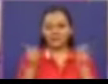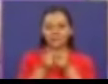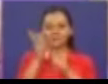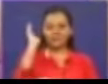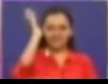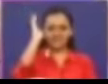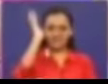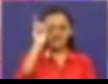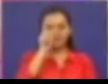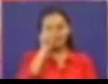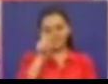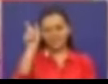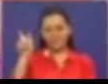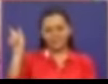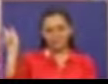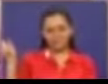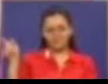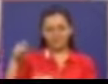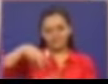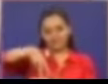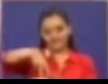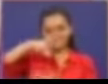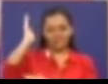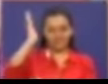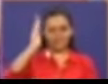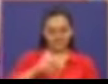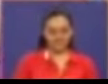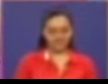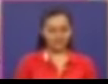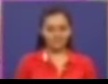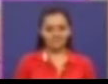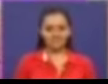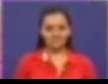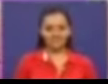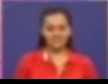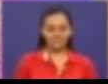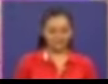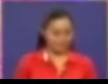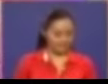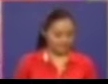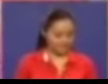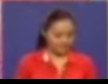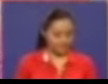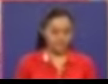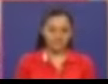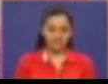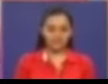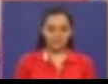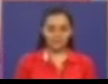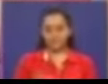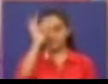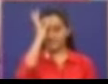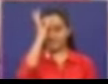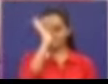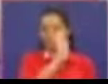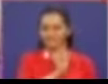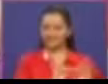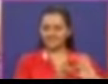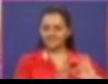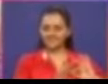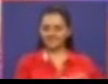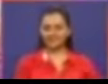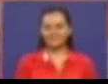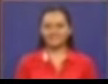intervenciones, extracto de las intervenciones en este día histórico, la inauguración del Hospital Docente de Calderón. Adelante.